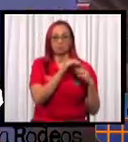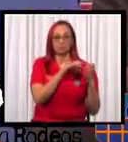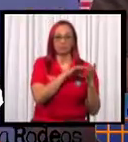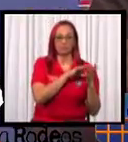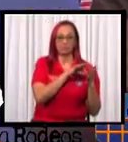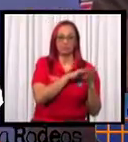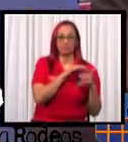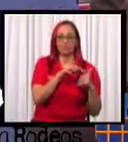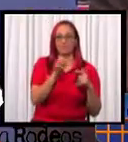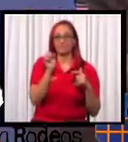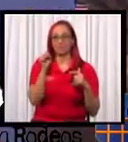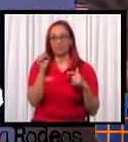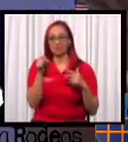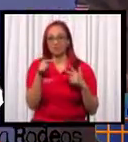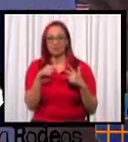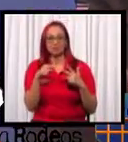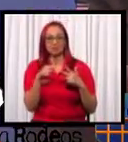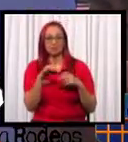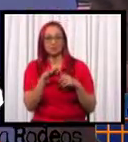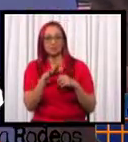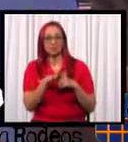lo mismo es la agricultura de ese tipo.